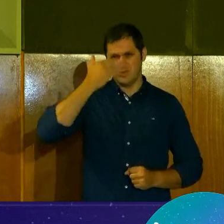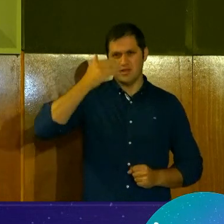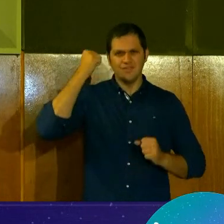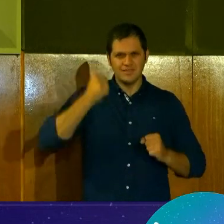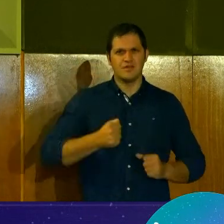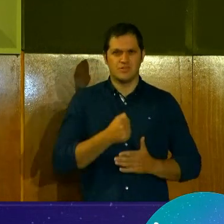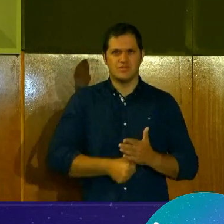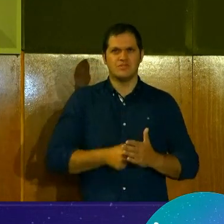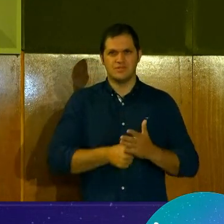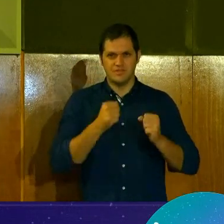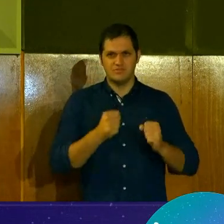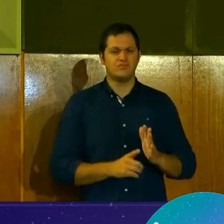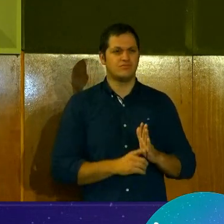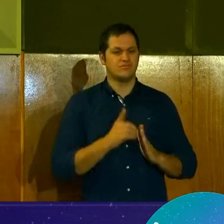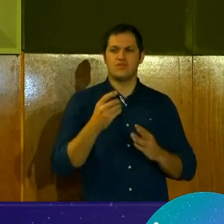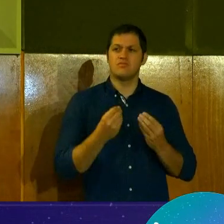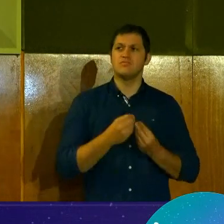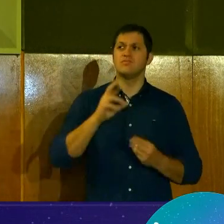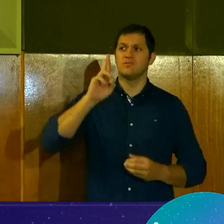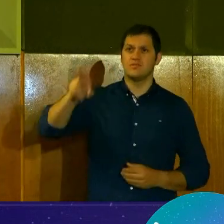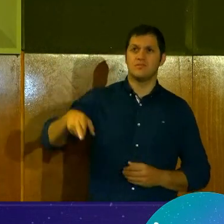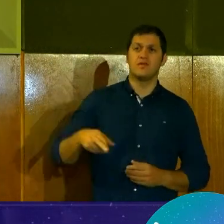algo siempre se puede